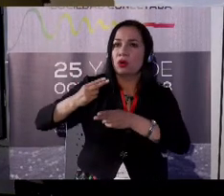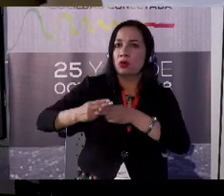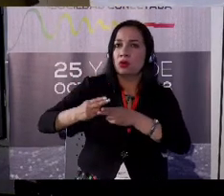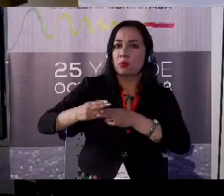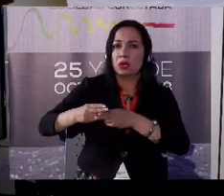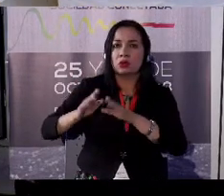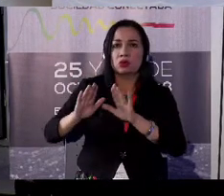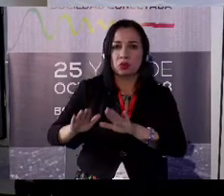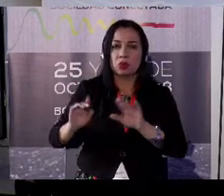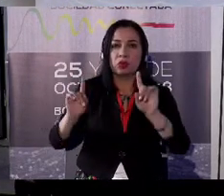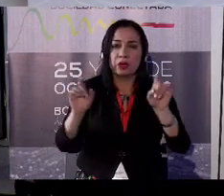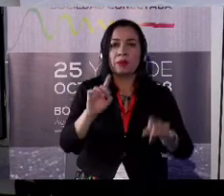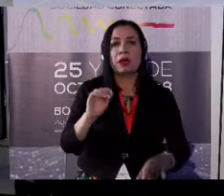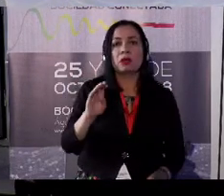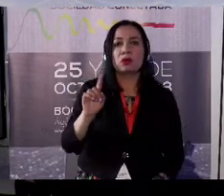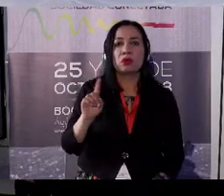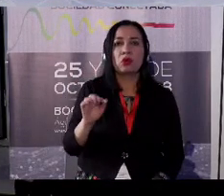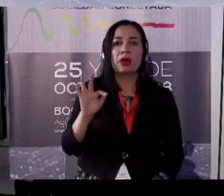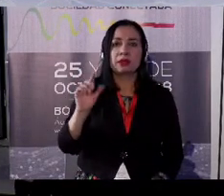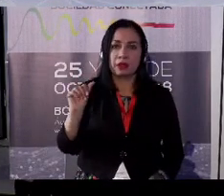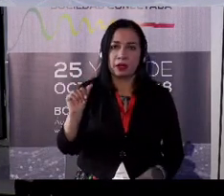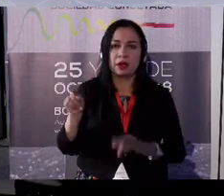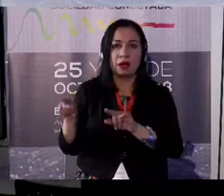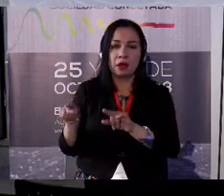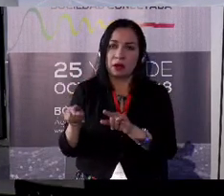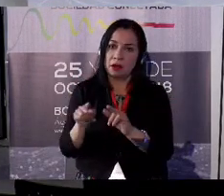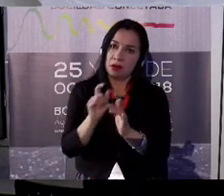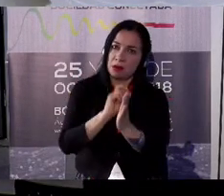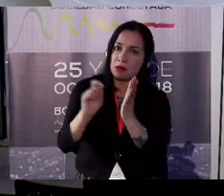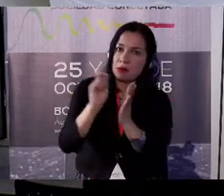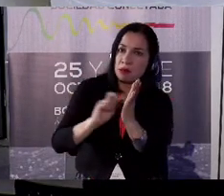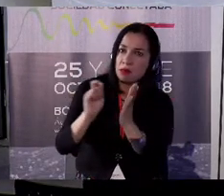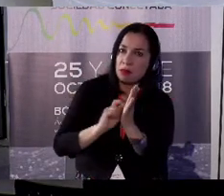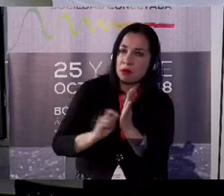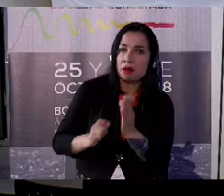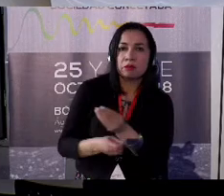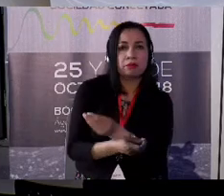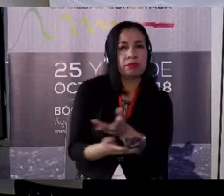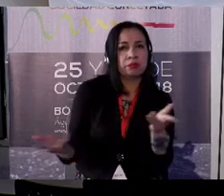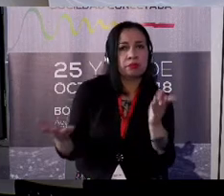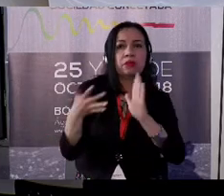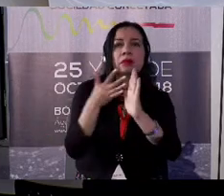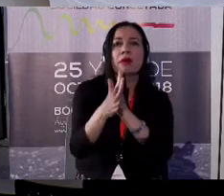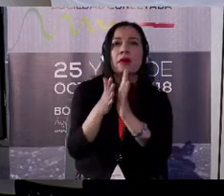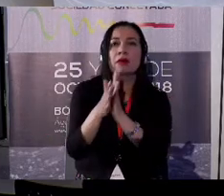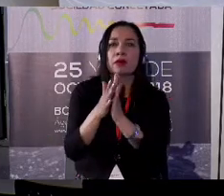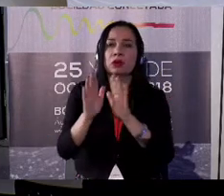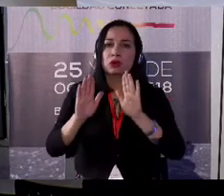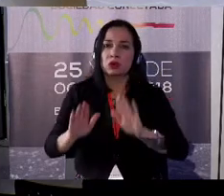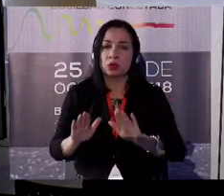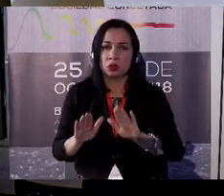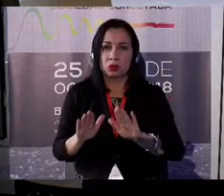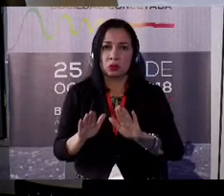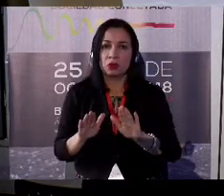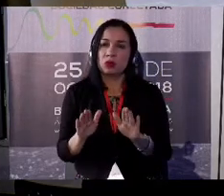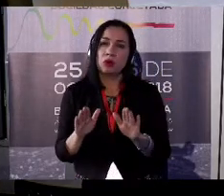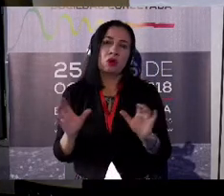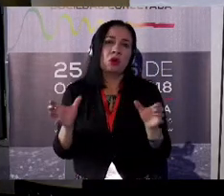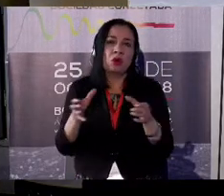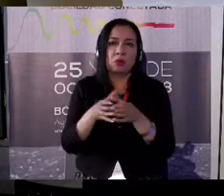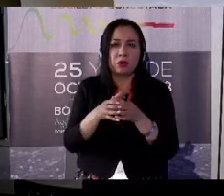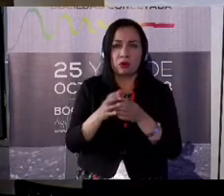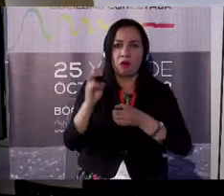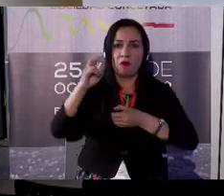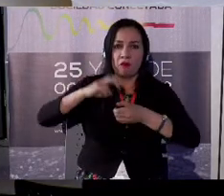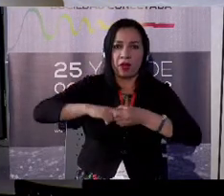que hablamos de subastas, Ronald Coase, escribe un artículo que se llama La Comisión Federal de Comunicaciones. Y allí su tesis